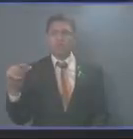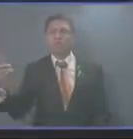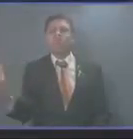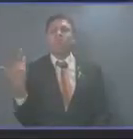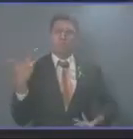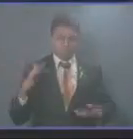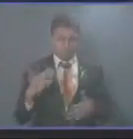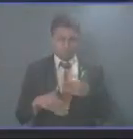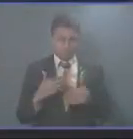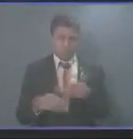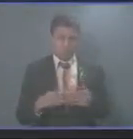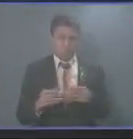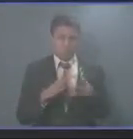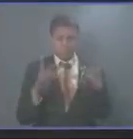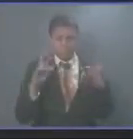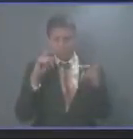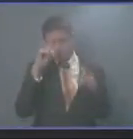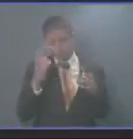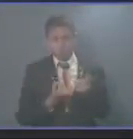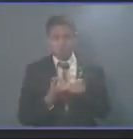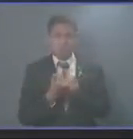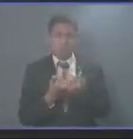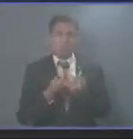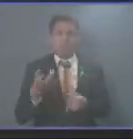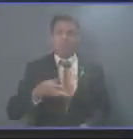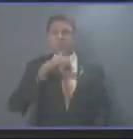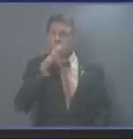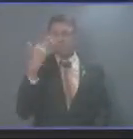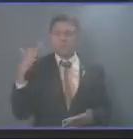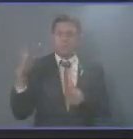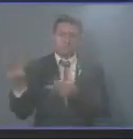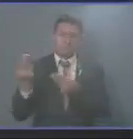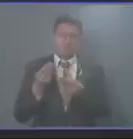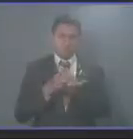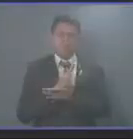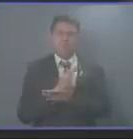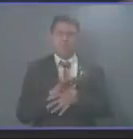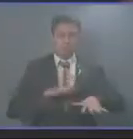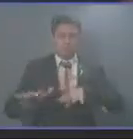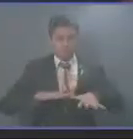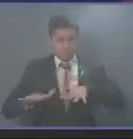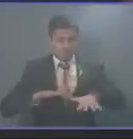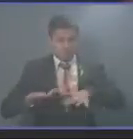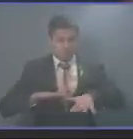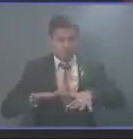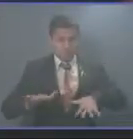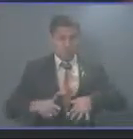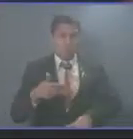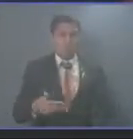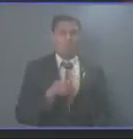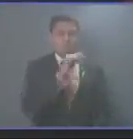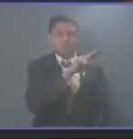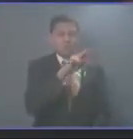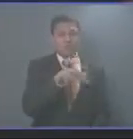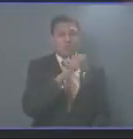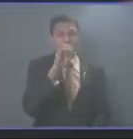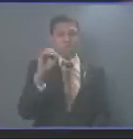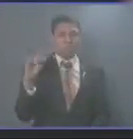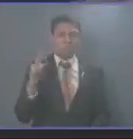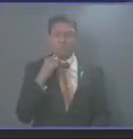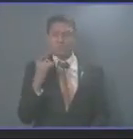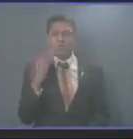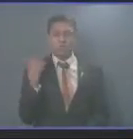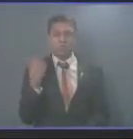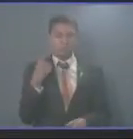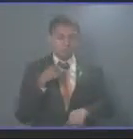gestionó gran parte de la ayuda internacional recibida durante los terremotos del año 2001, pues fue